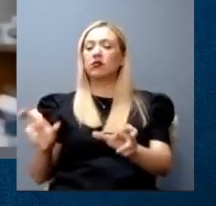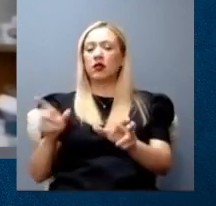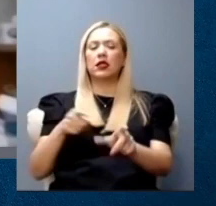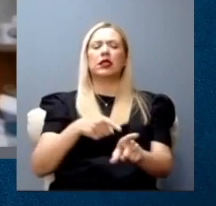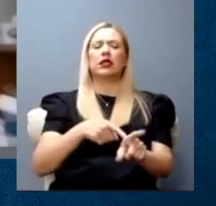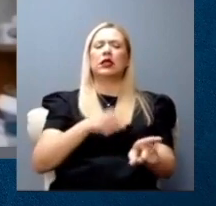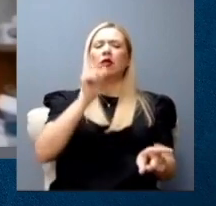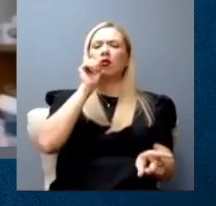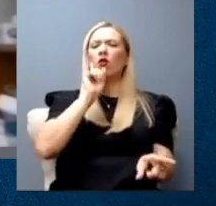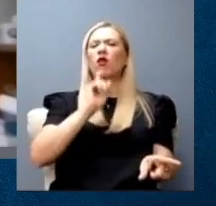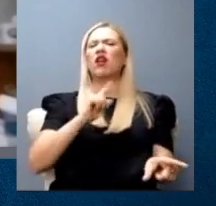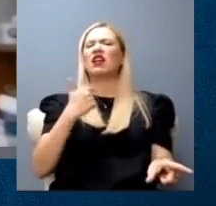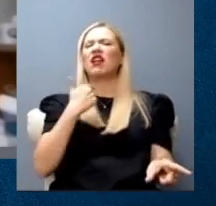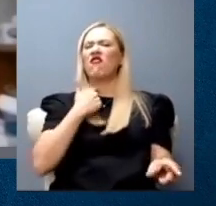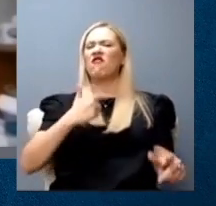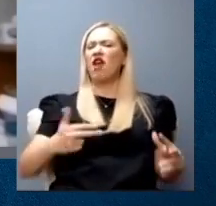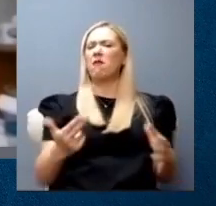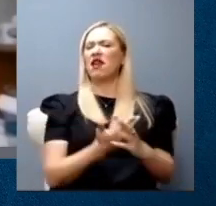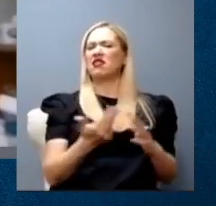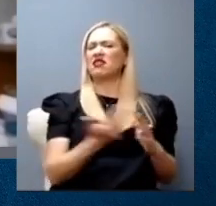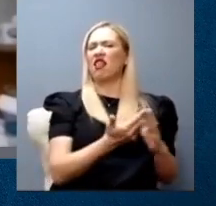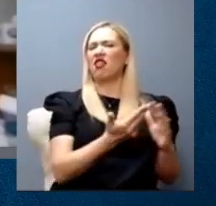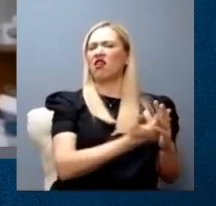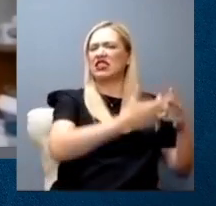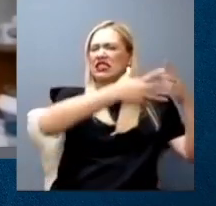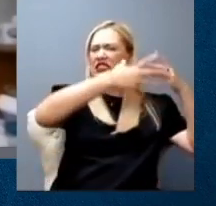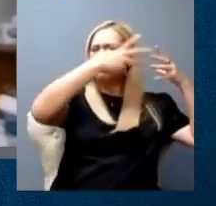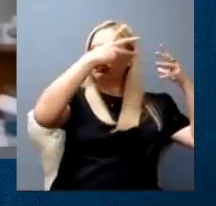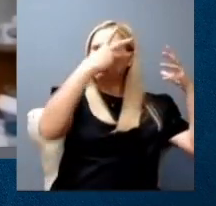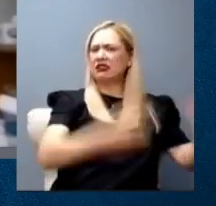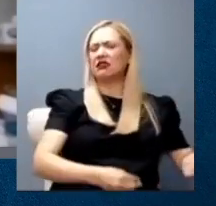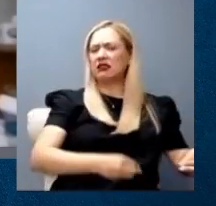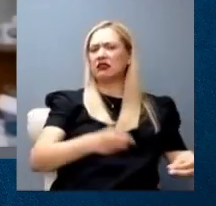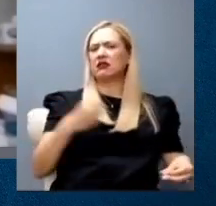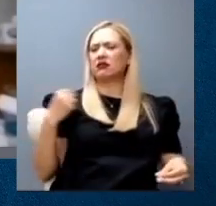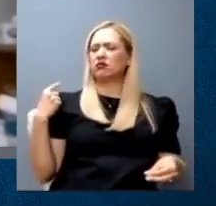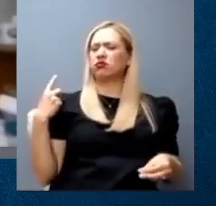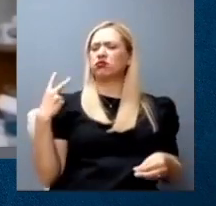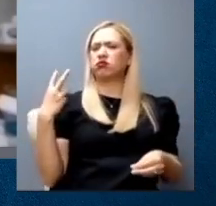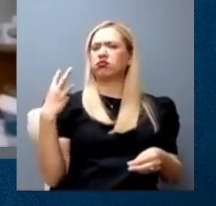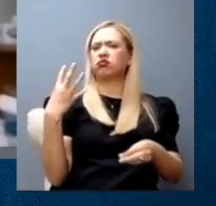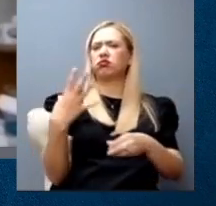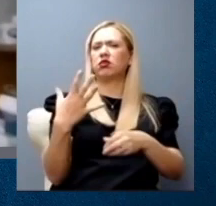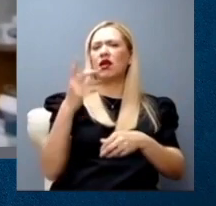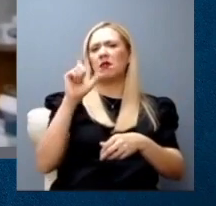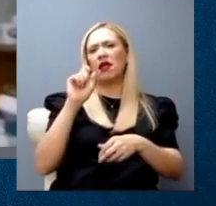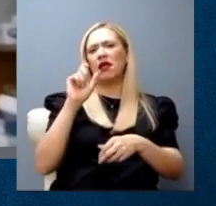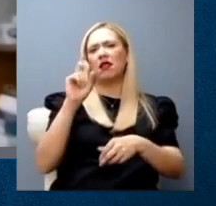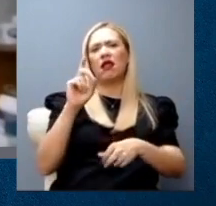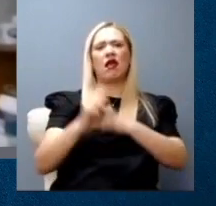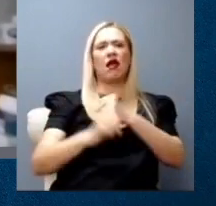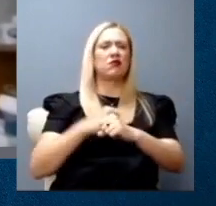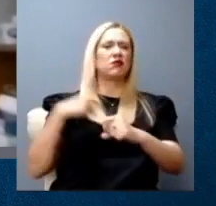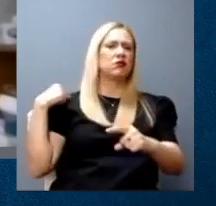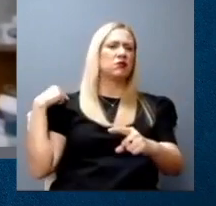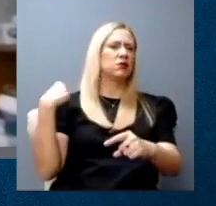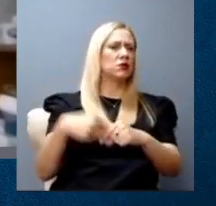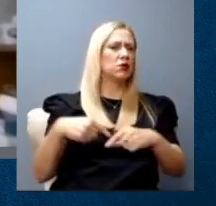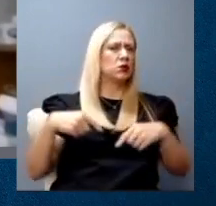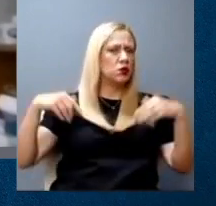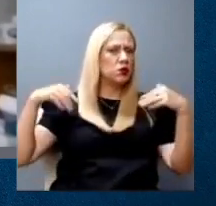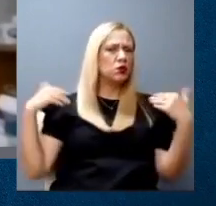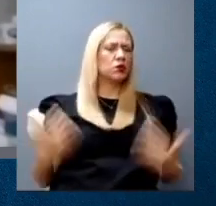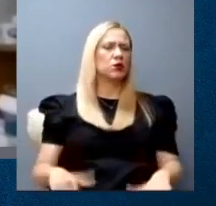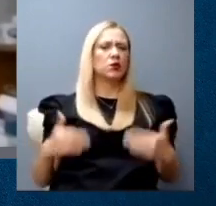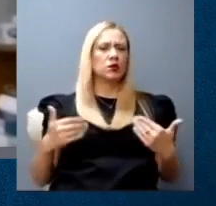han atacado a la región en las últimas décadas. Entonces, creo que estamos ante un sistema que